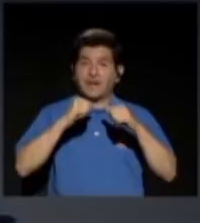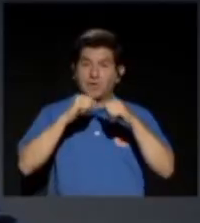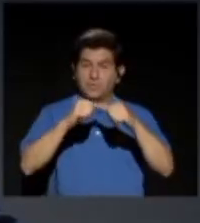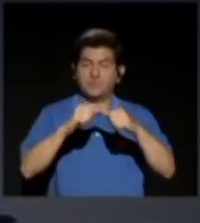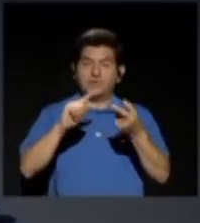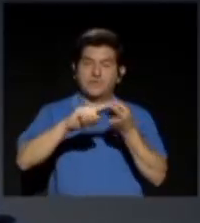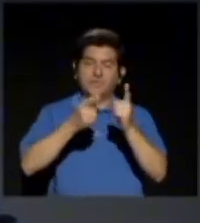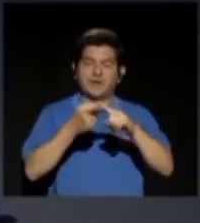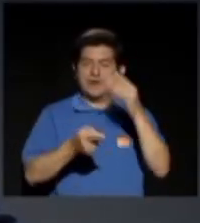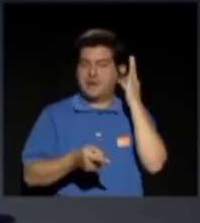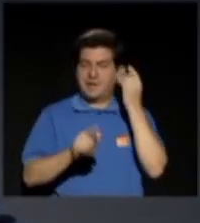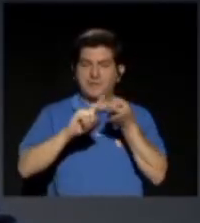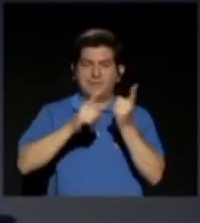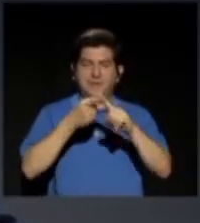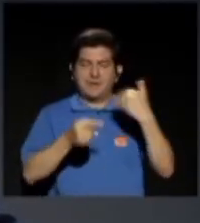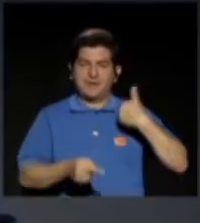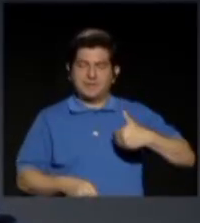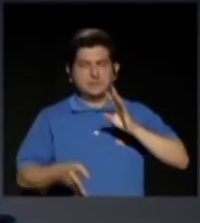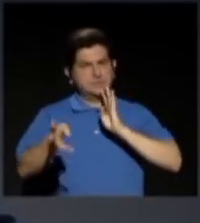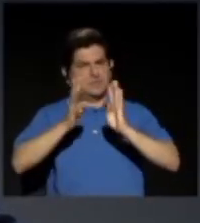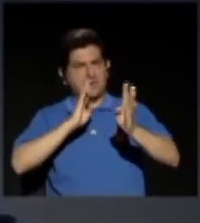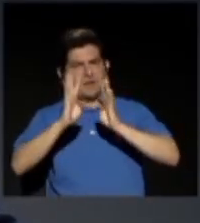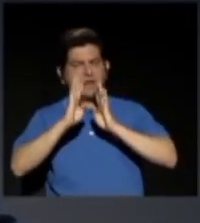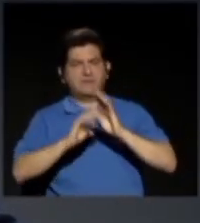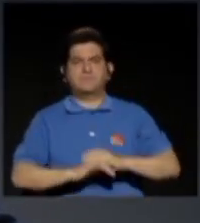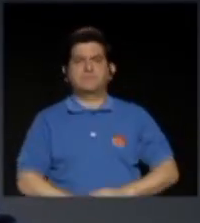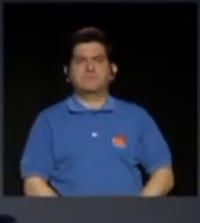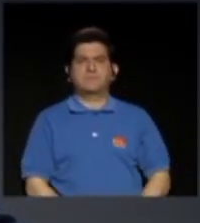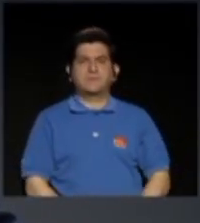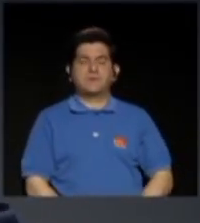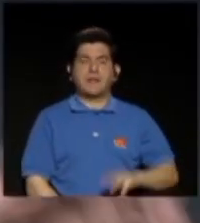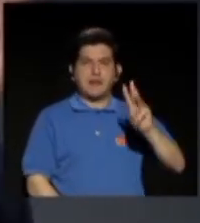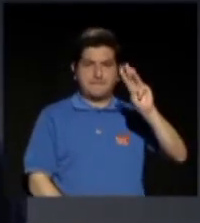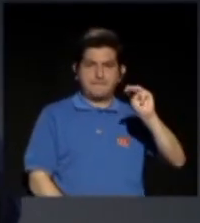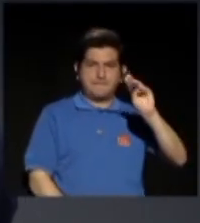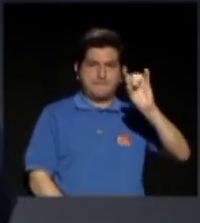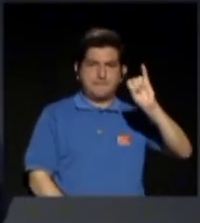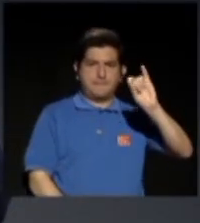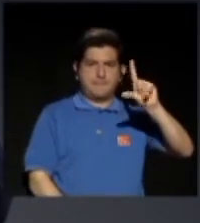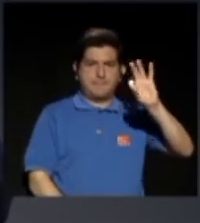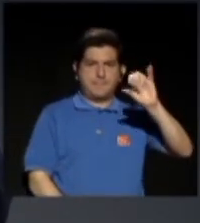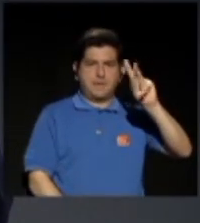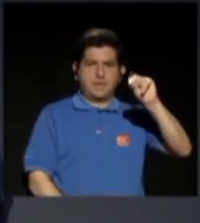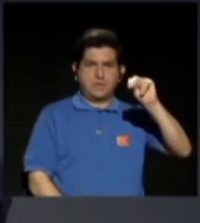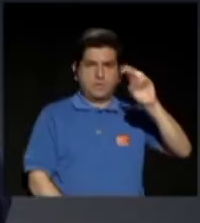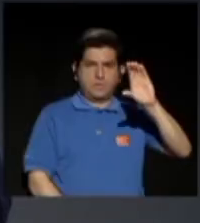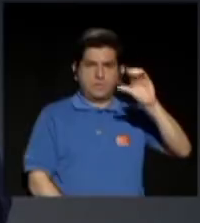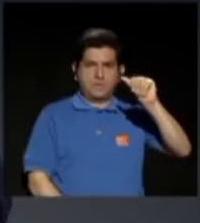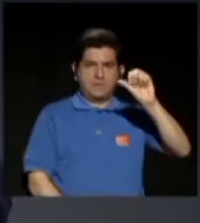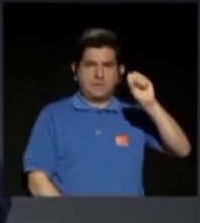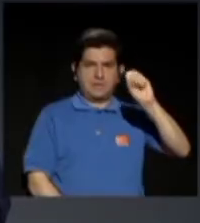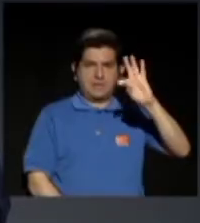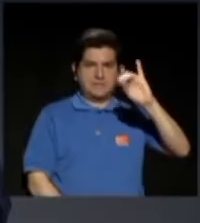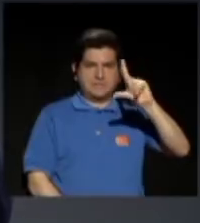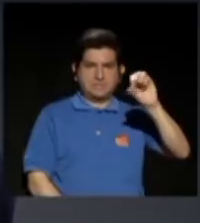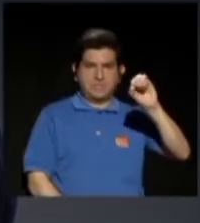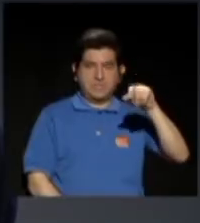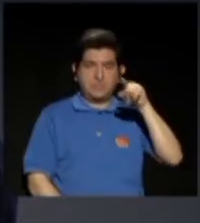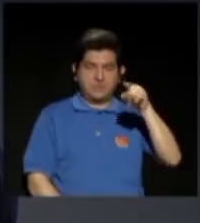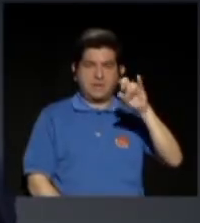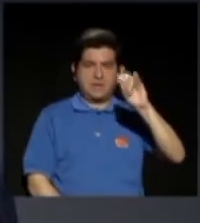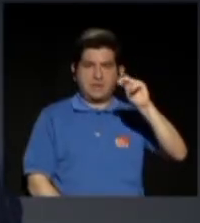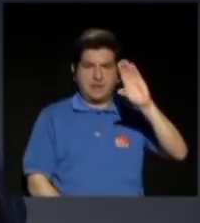Continuamos, amigas y amigos, conversando con don Milton Castillo del INEC sobre